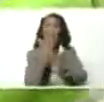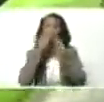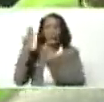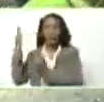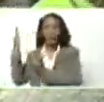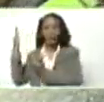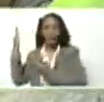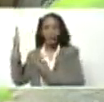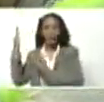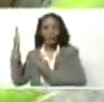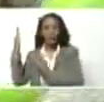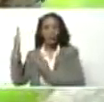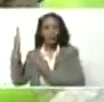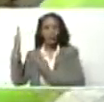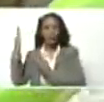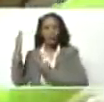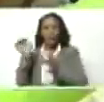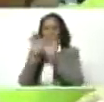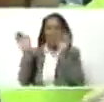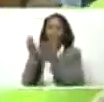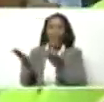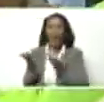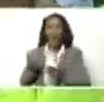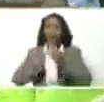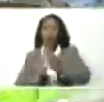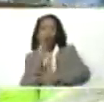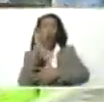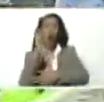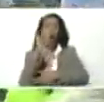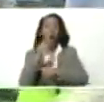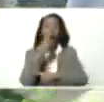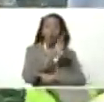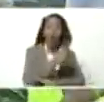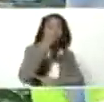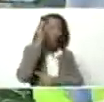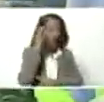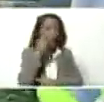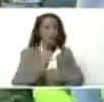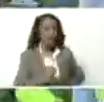vale! Silita, una orquídea para una orquídea.